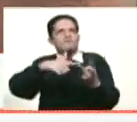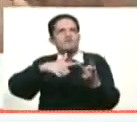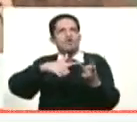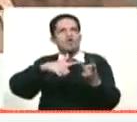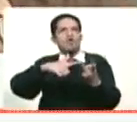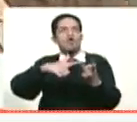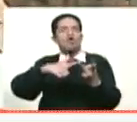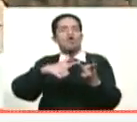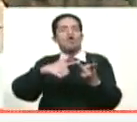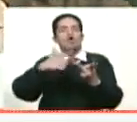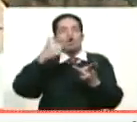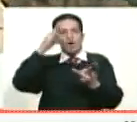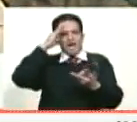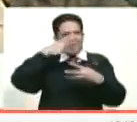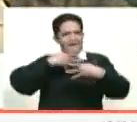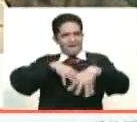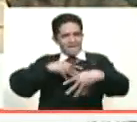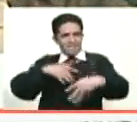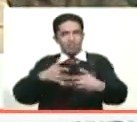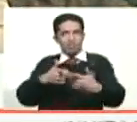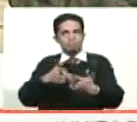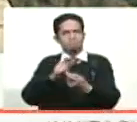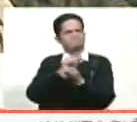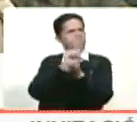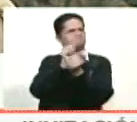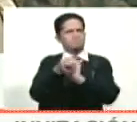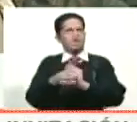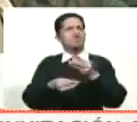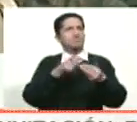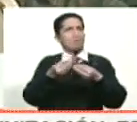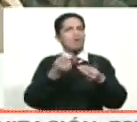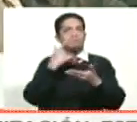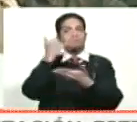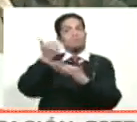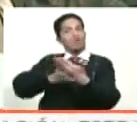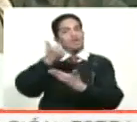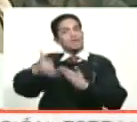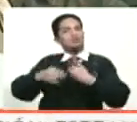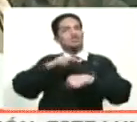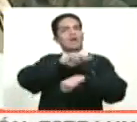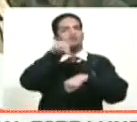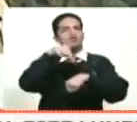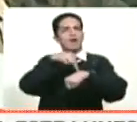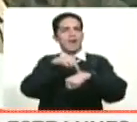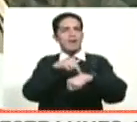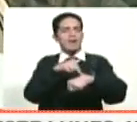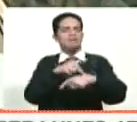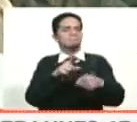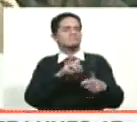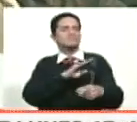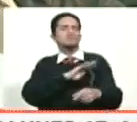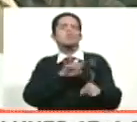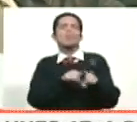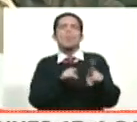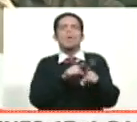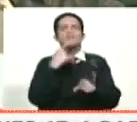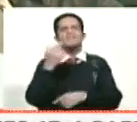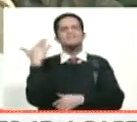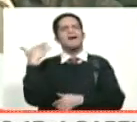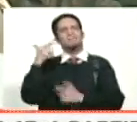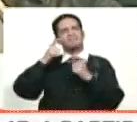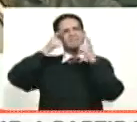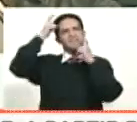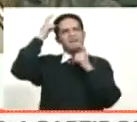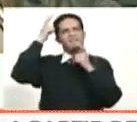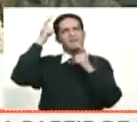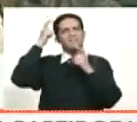proyecto nacional, para hacerse esperanza de futuro. En el por ahora del comandante Chávez se recogió